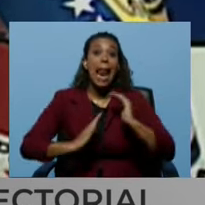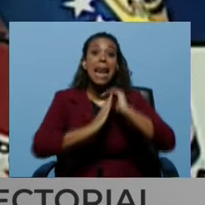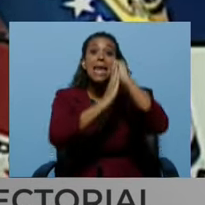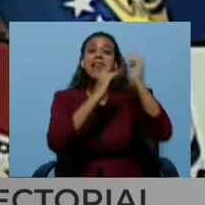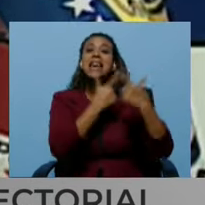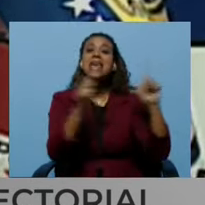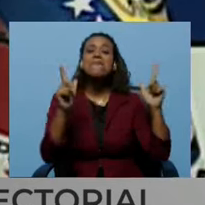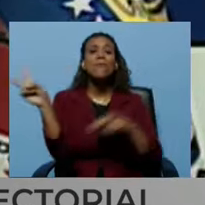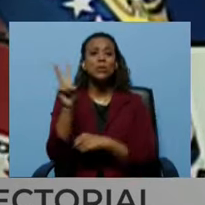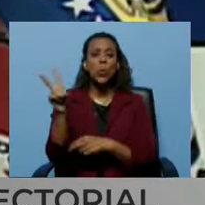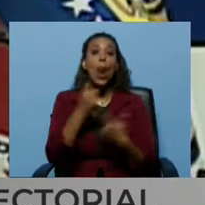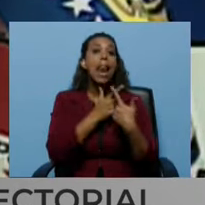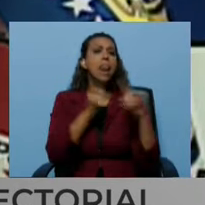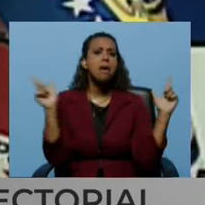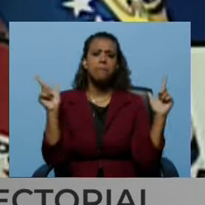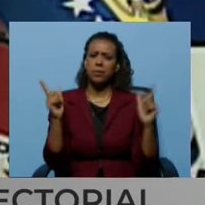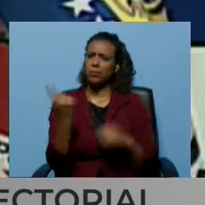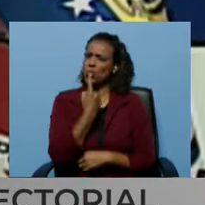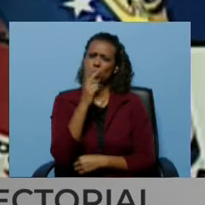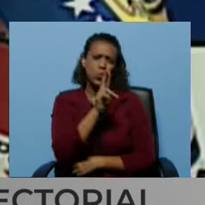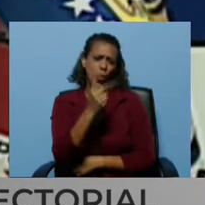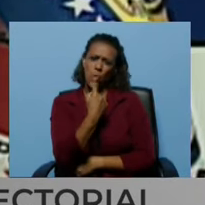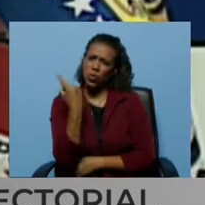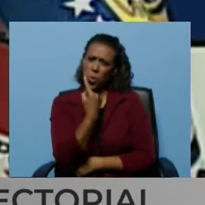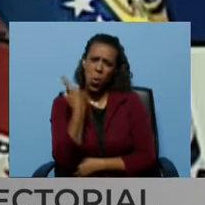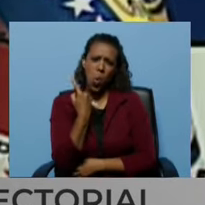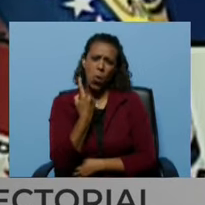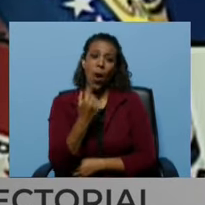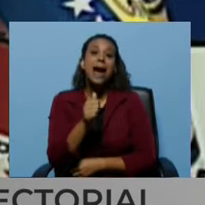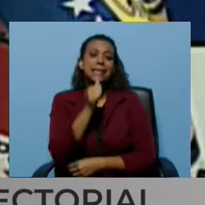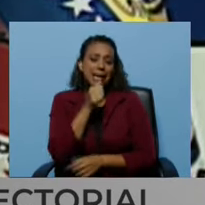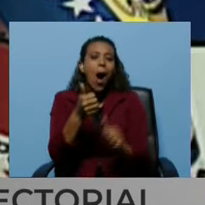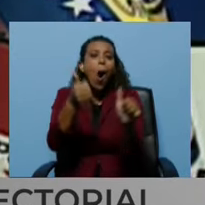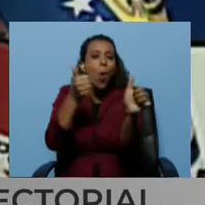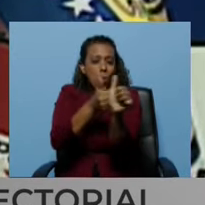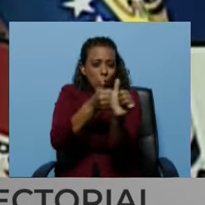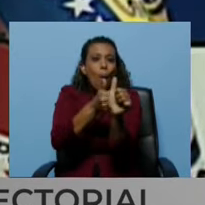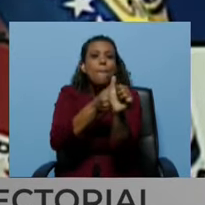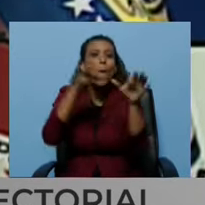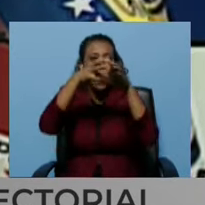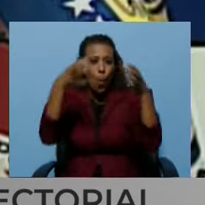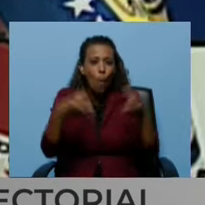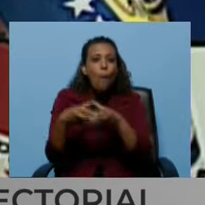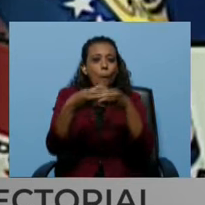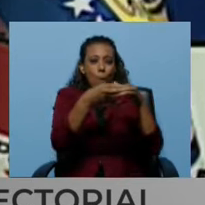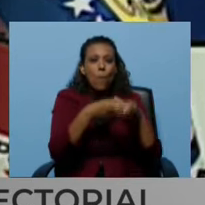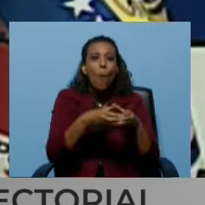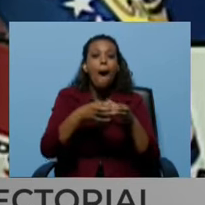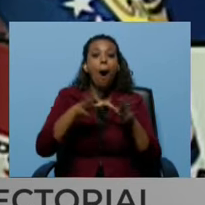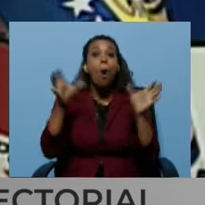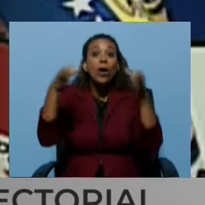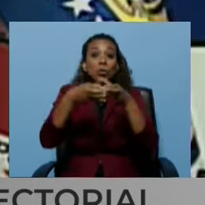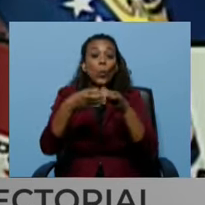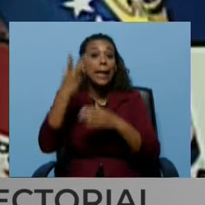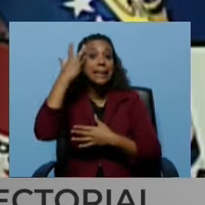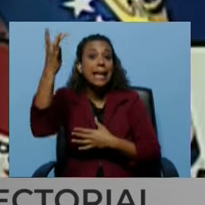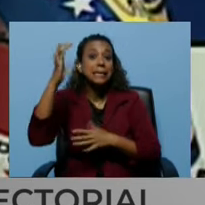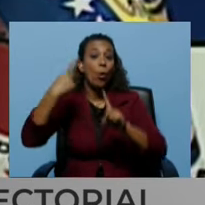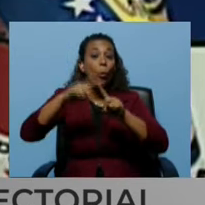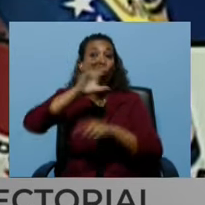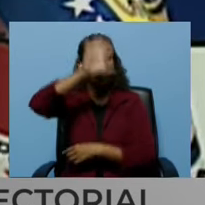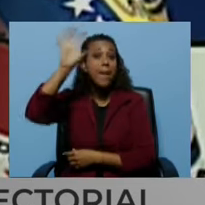Venezuela. Ellos no actúan solos nunca. Detrás de esos grupos operan organismos de inteligencia de